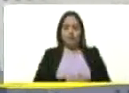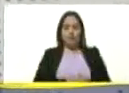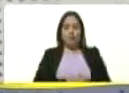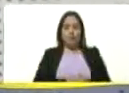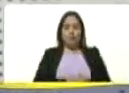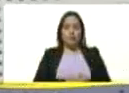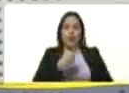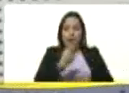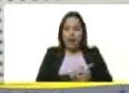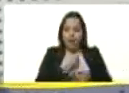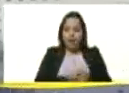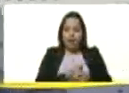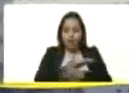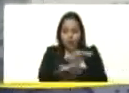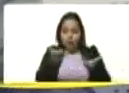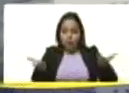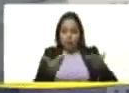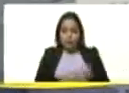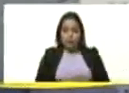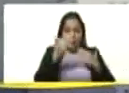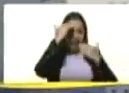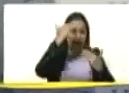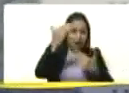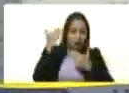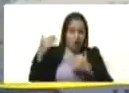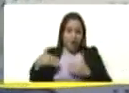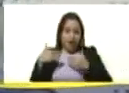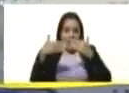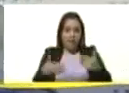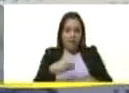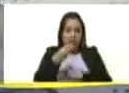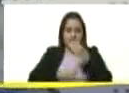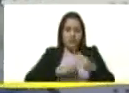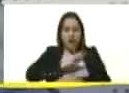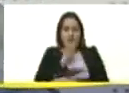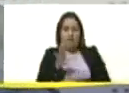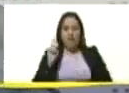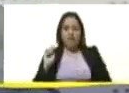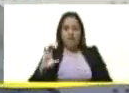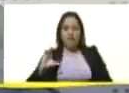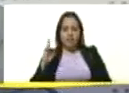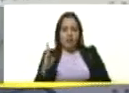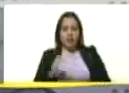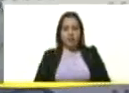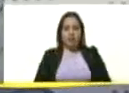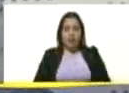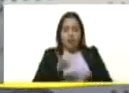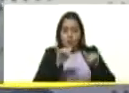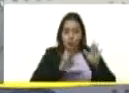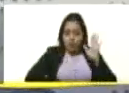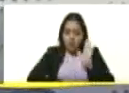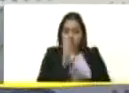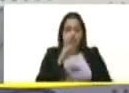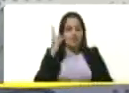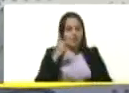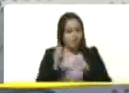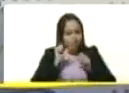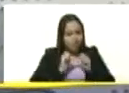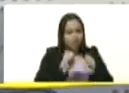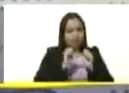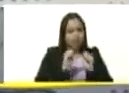Estimados hermanos, saludamos los avances registrados por el ALBA-TCP, en cuyo desarrollo debemos empeñarnos al